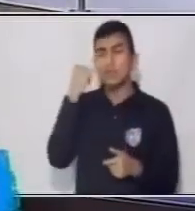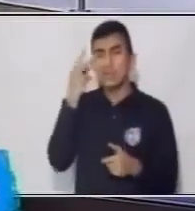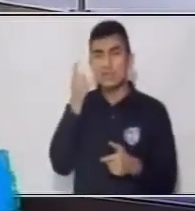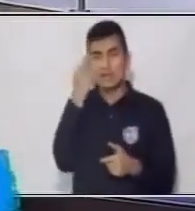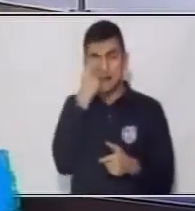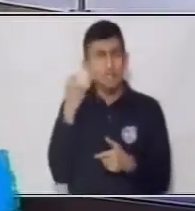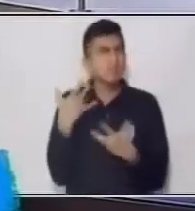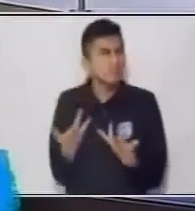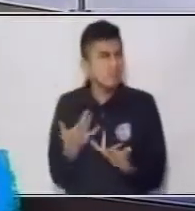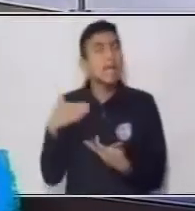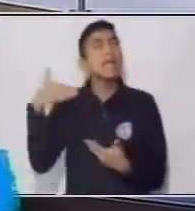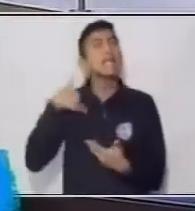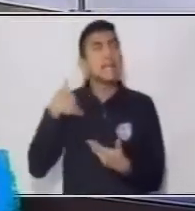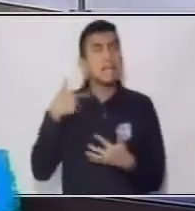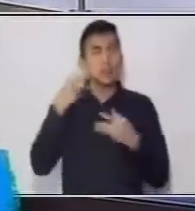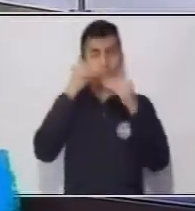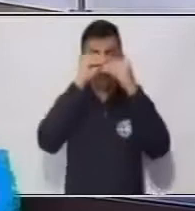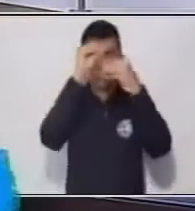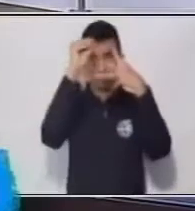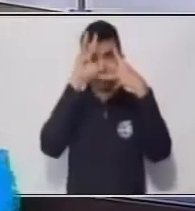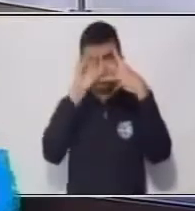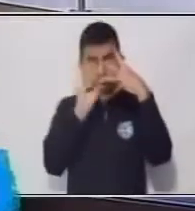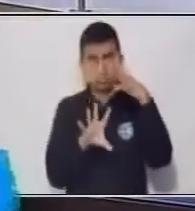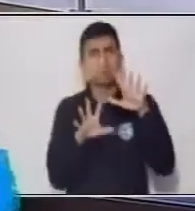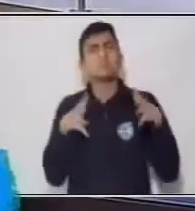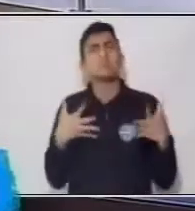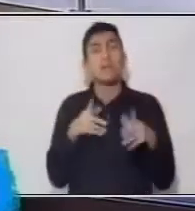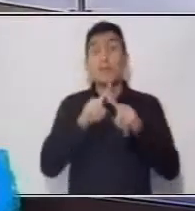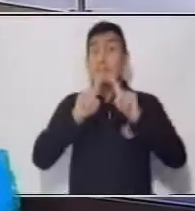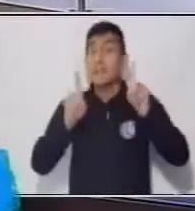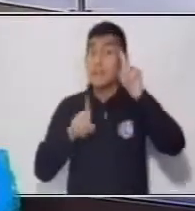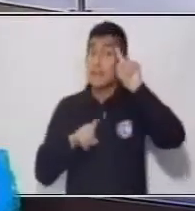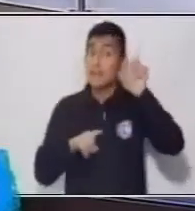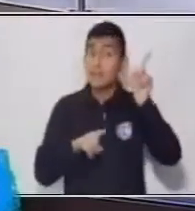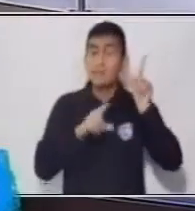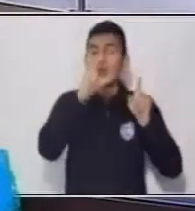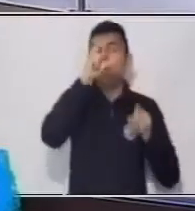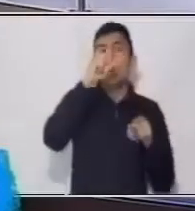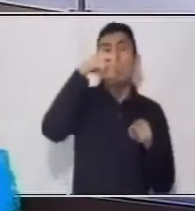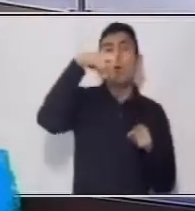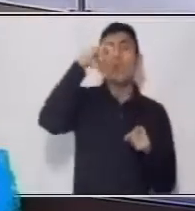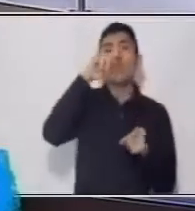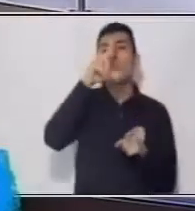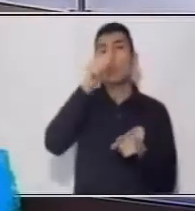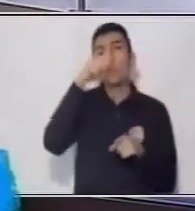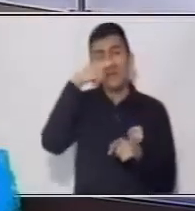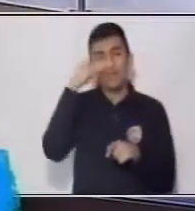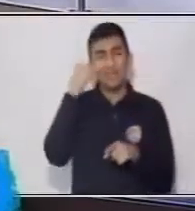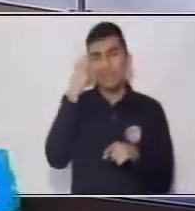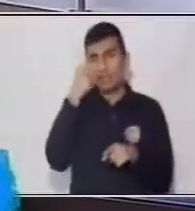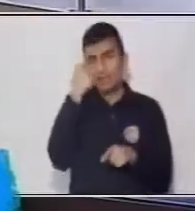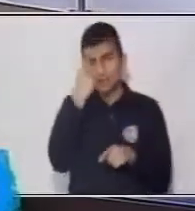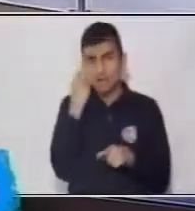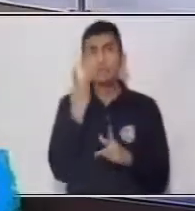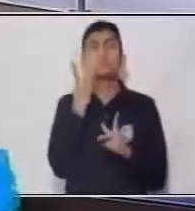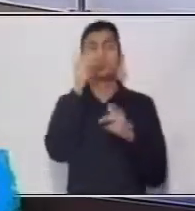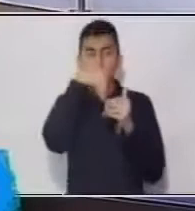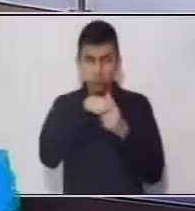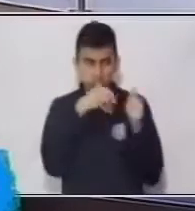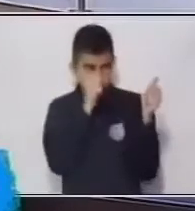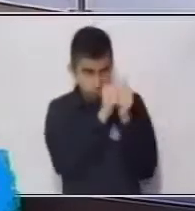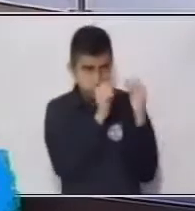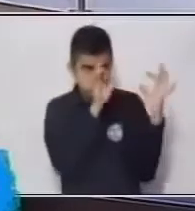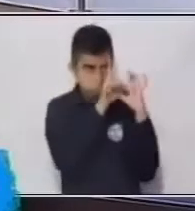opciones. Esto es lo contrario de las copulativas, que en algún caso adhieren o agregan o